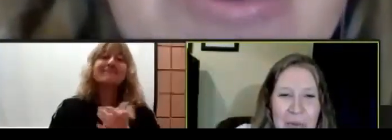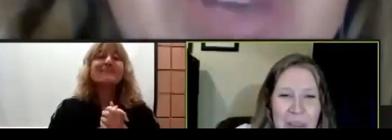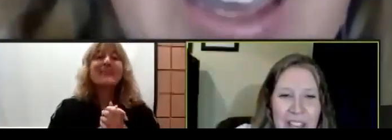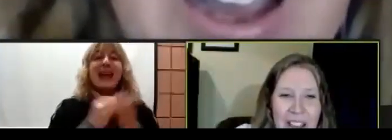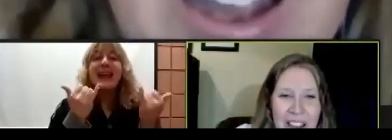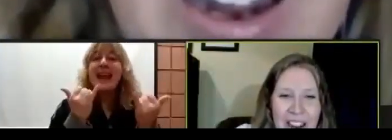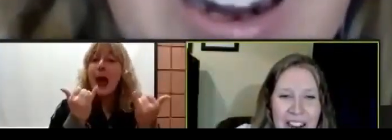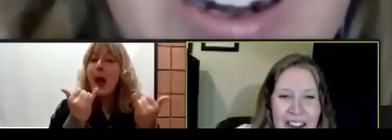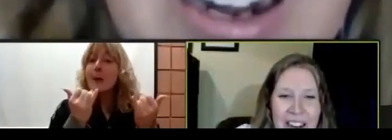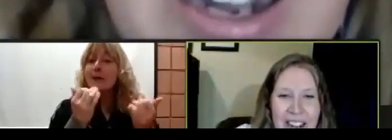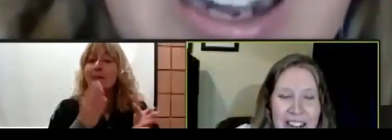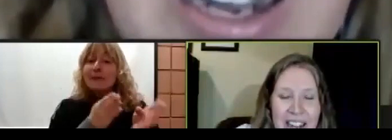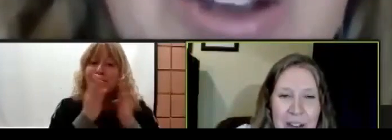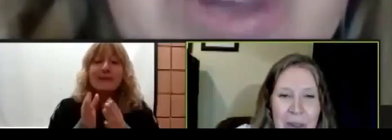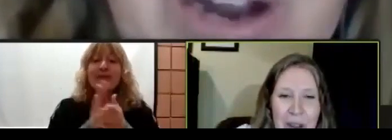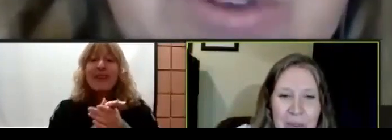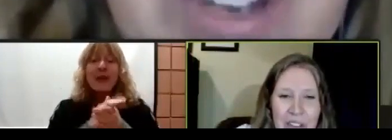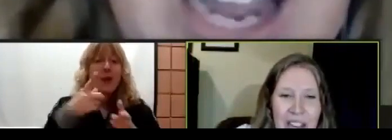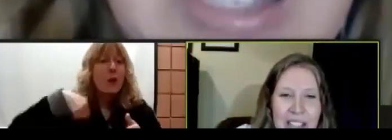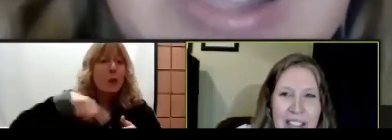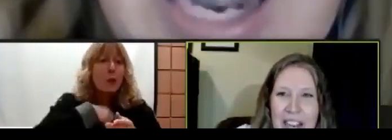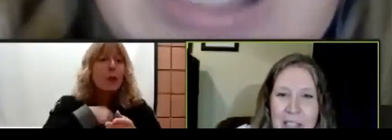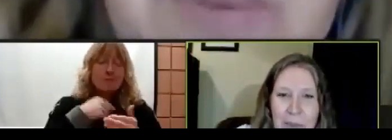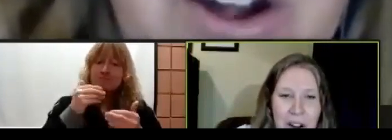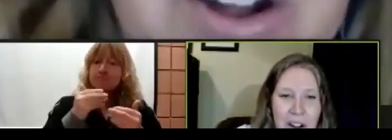le mandes el dinero de cumpleaños